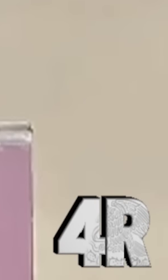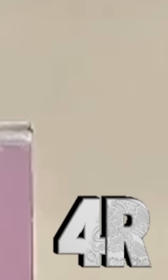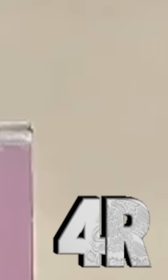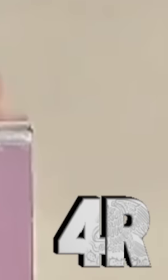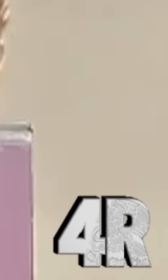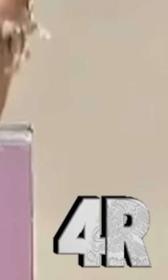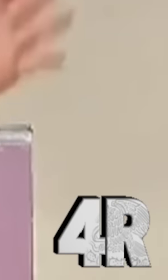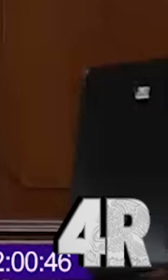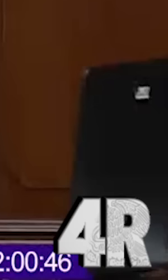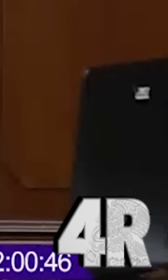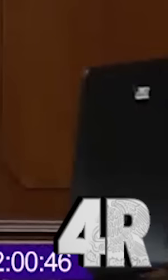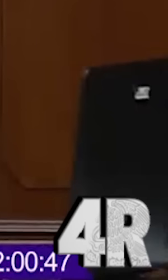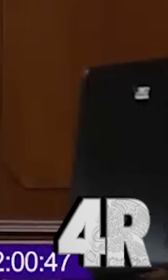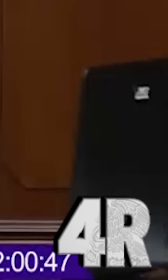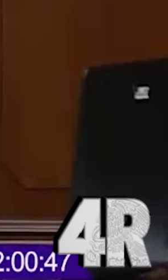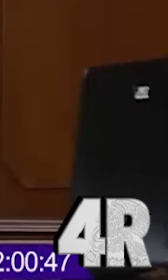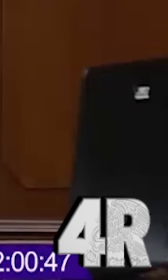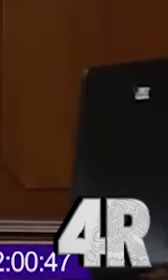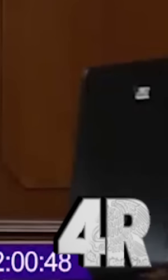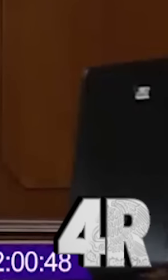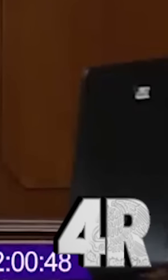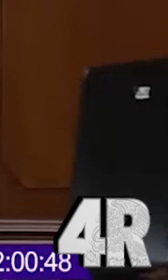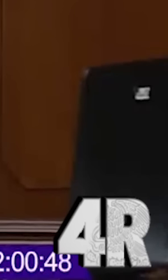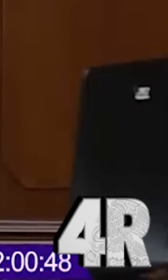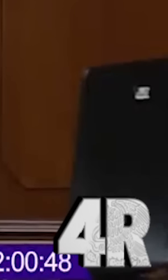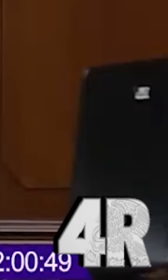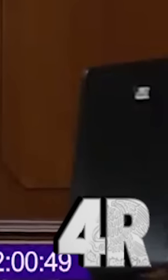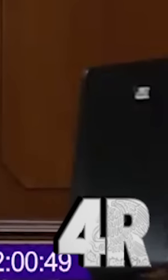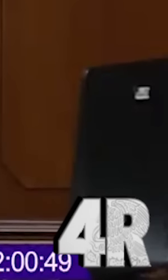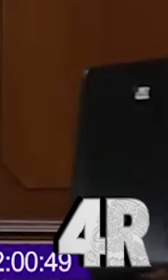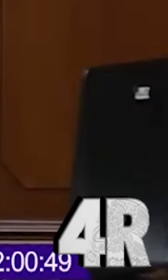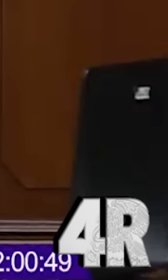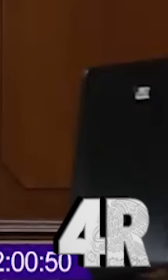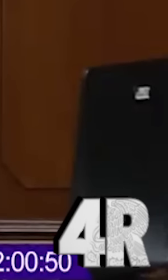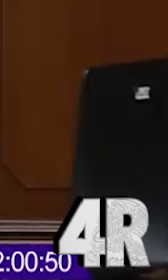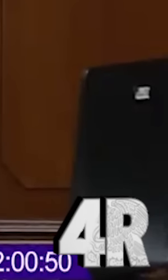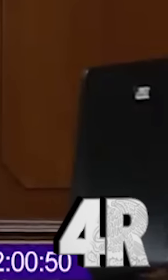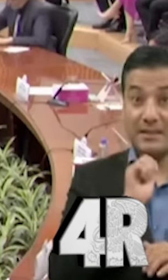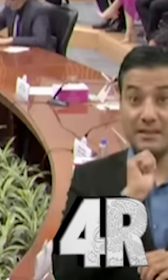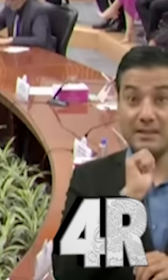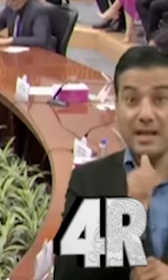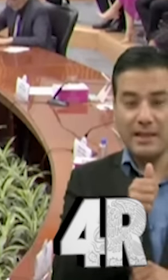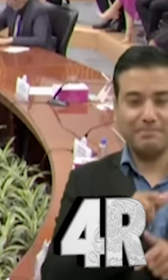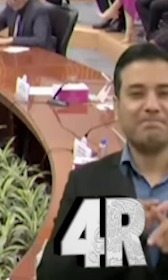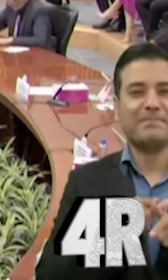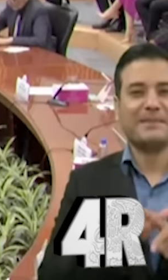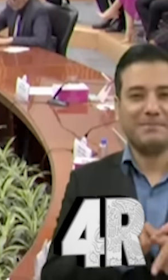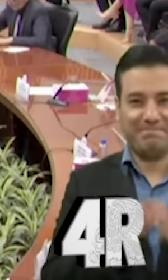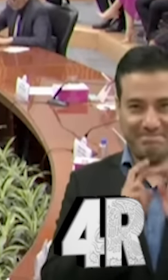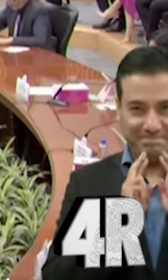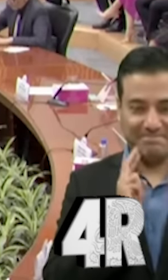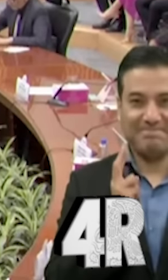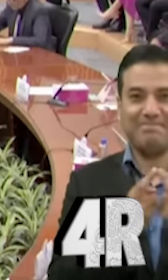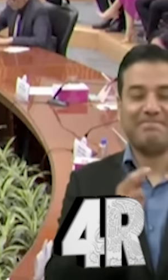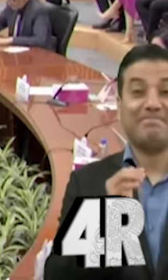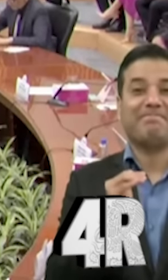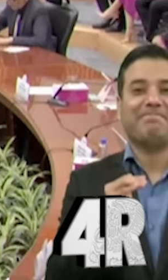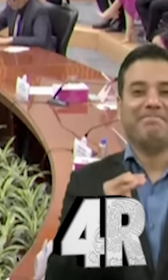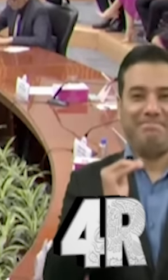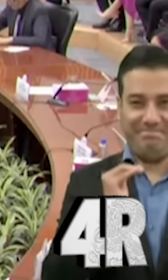por la borda. Alguna información ha de tener este juez Gómez Fierro, y fue bastante sabio de su parte salirse de esta contienda